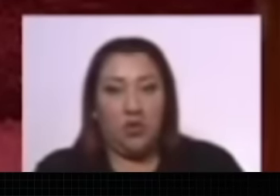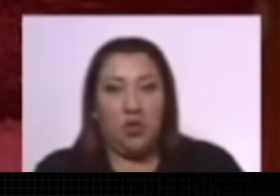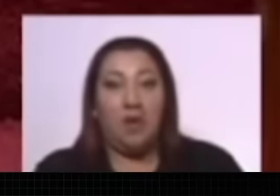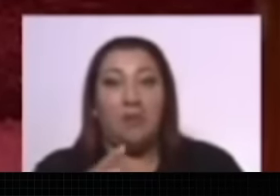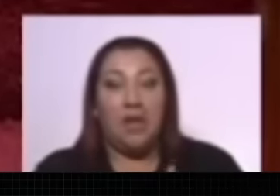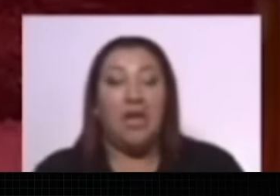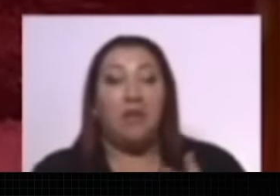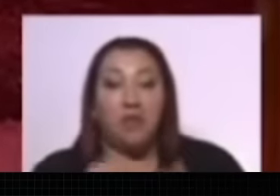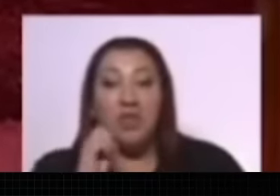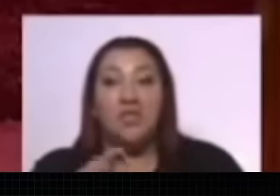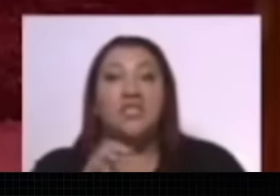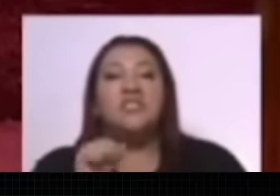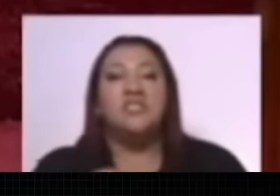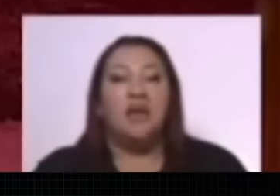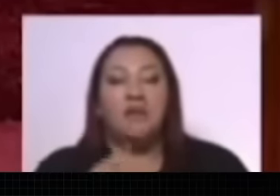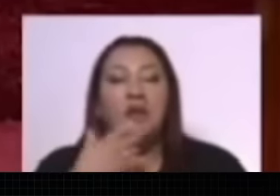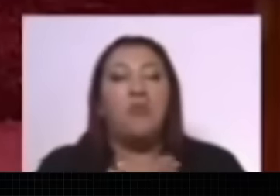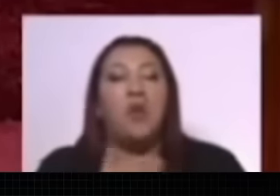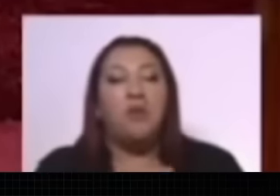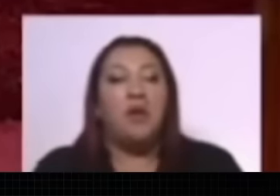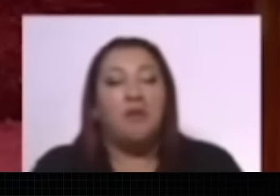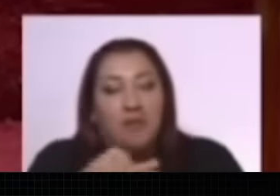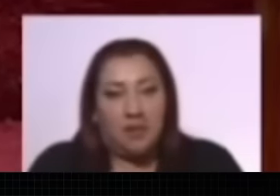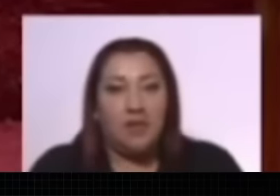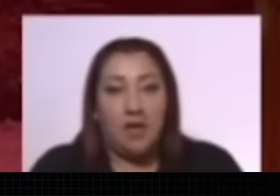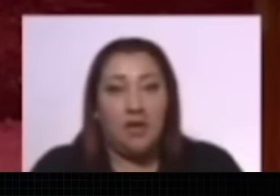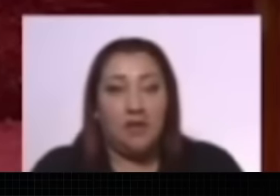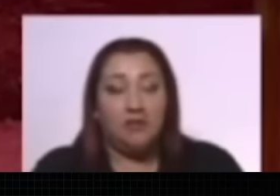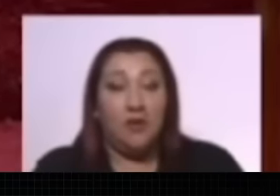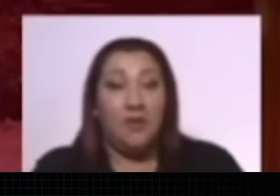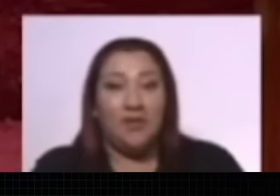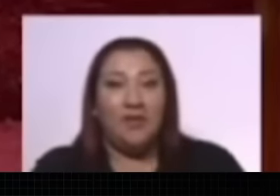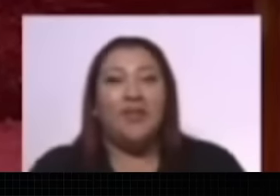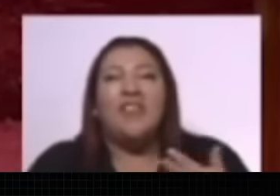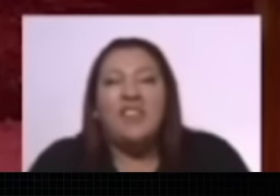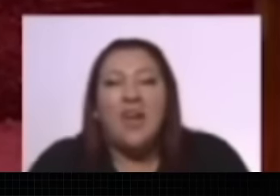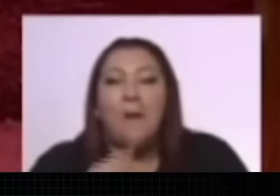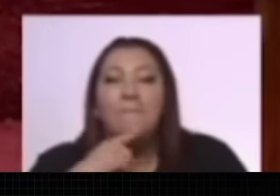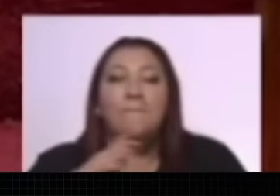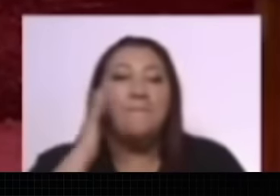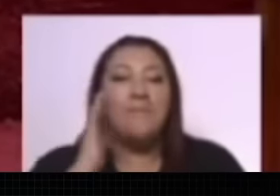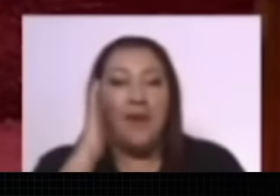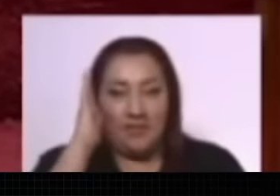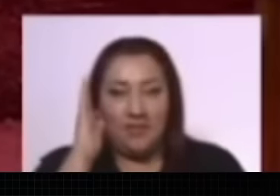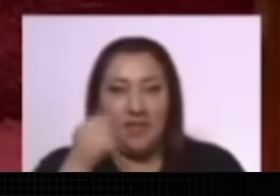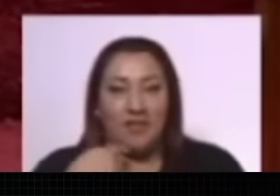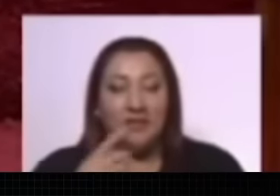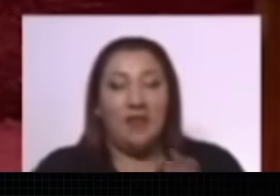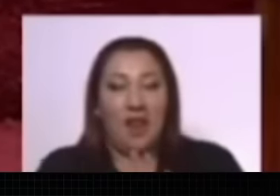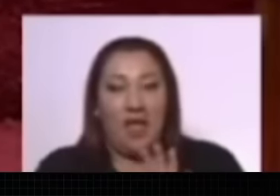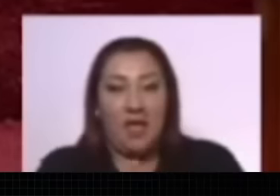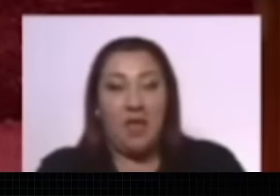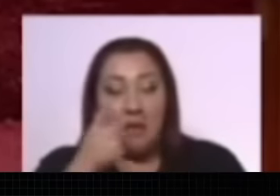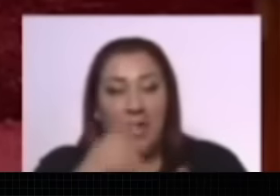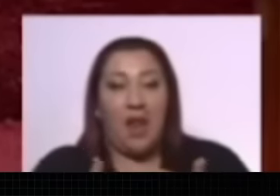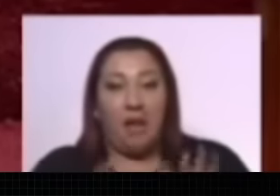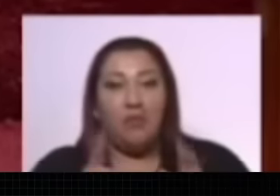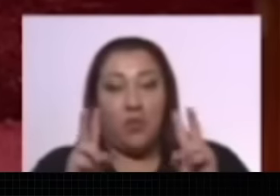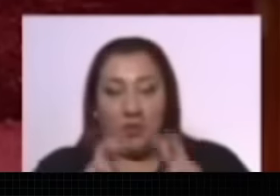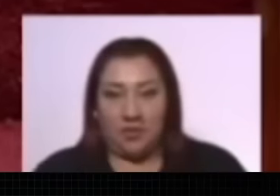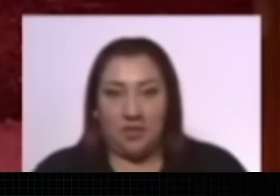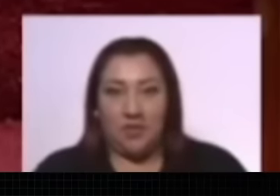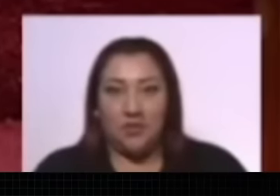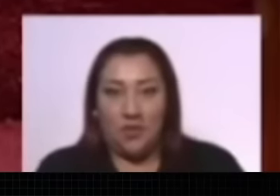efecto de determinar si había causa probable, que es lo que manda la ley para abrir una